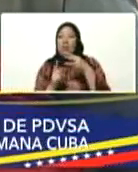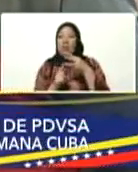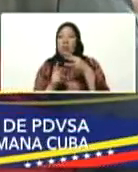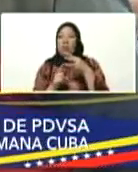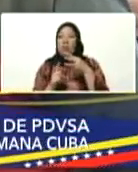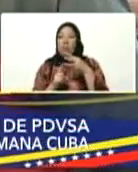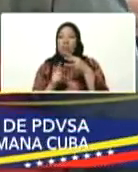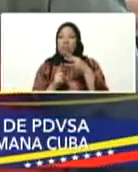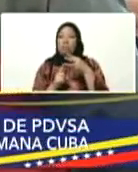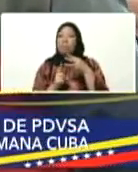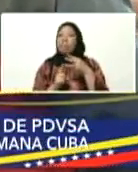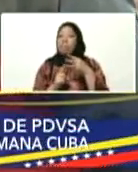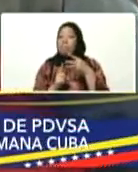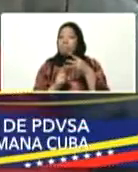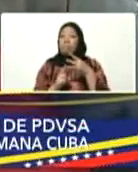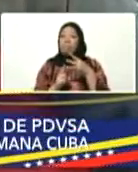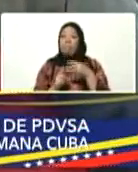el tercero es